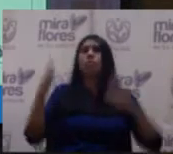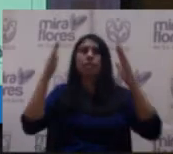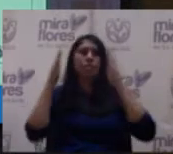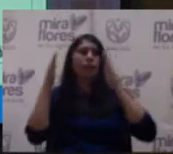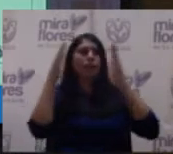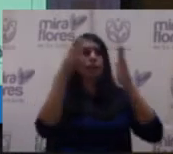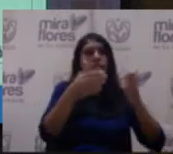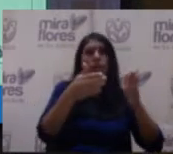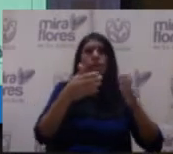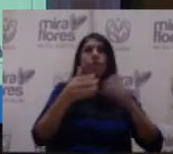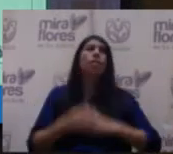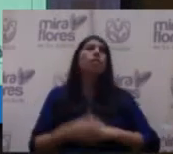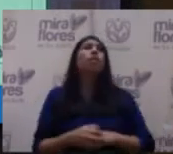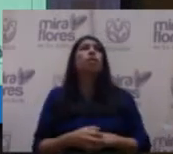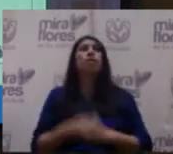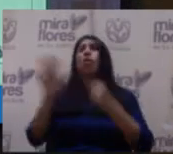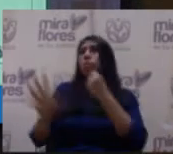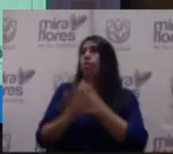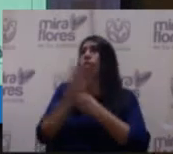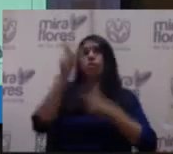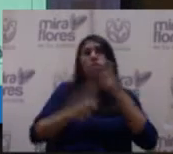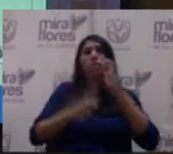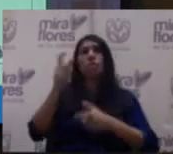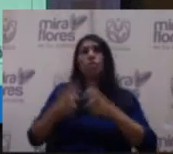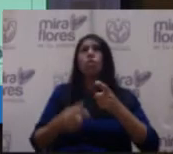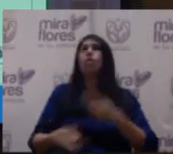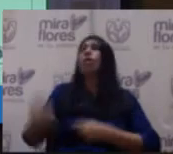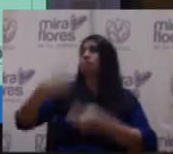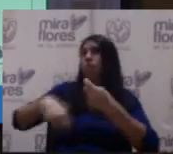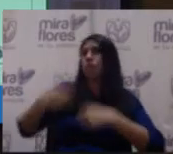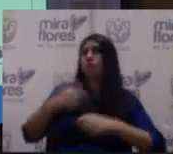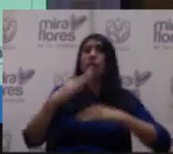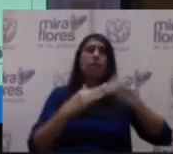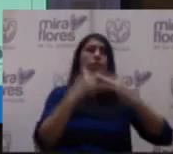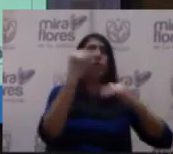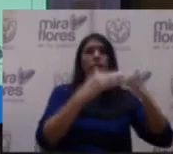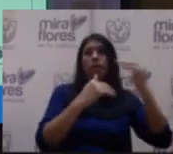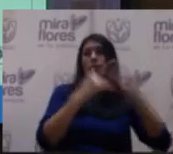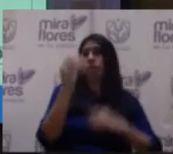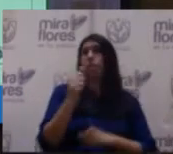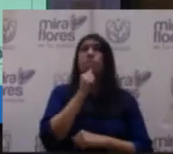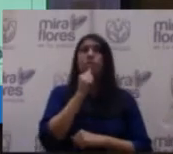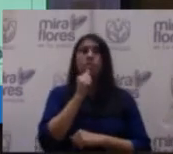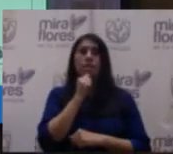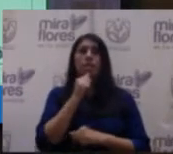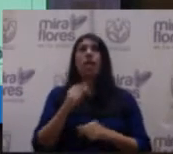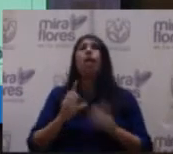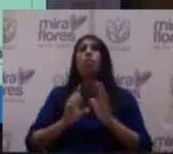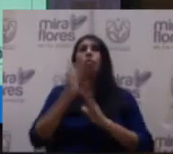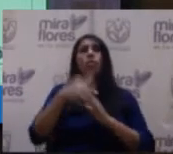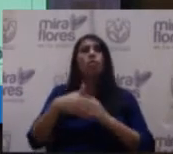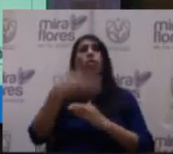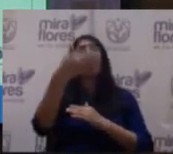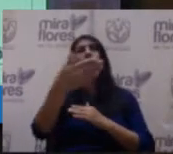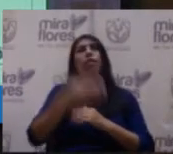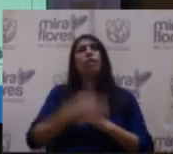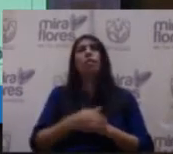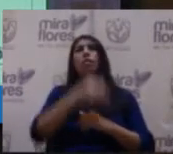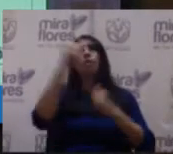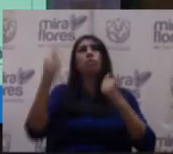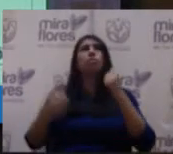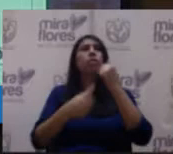de las sugerencias de defensa civil, comercialización y edificaciones privadas. Luego también tenemos las demás